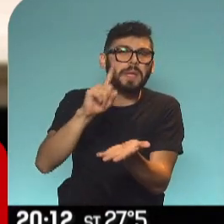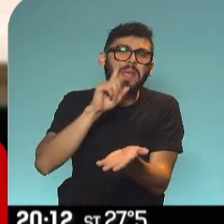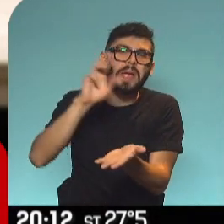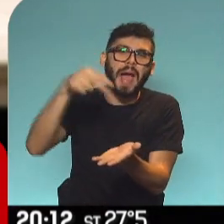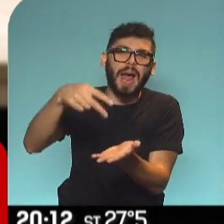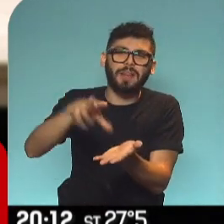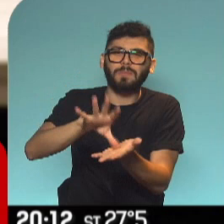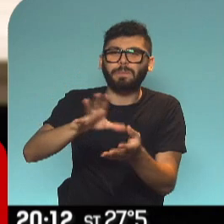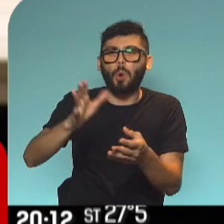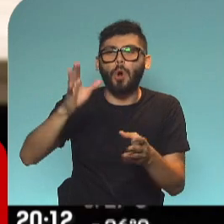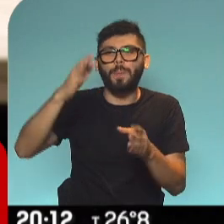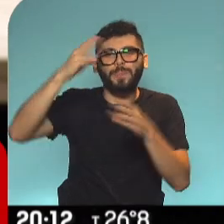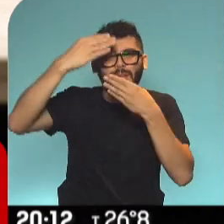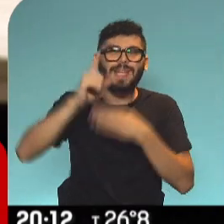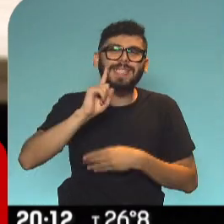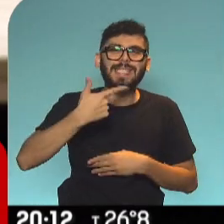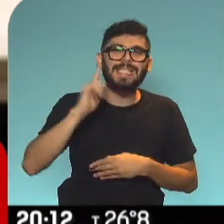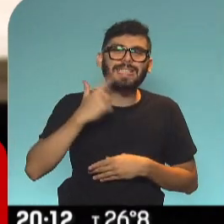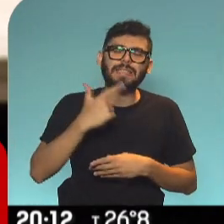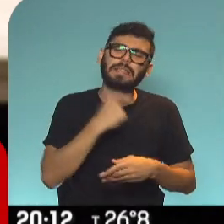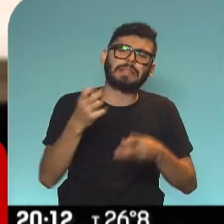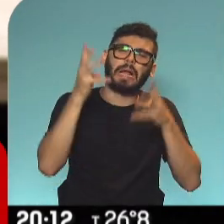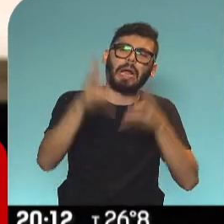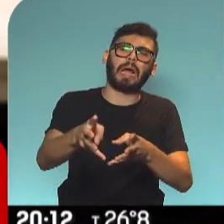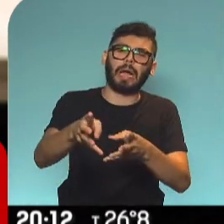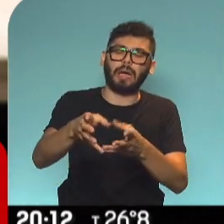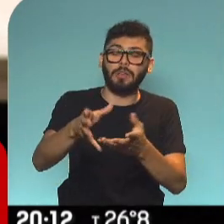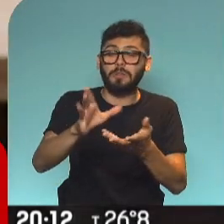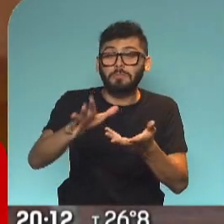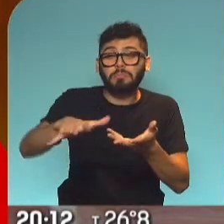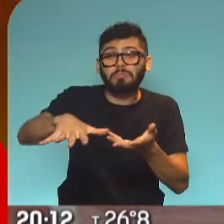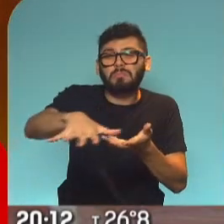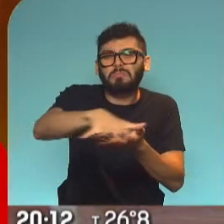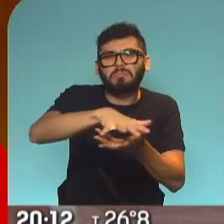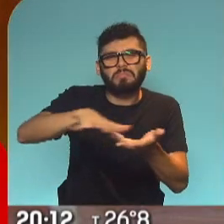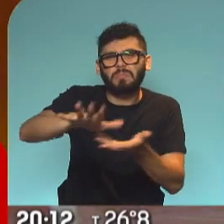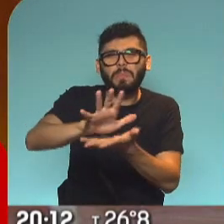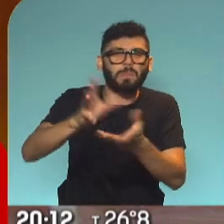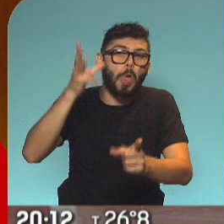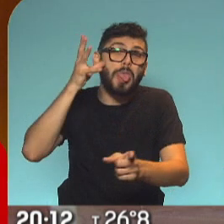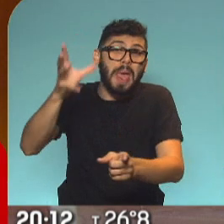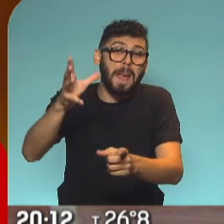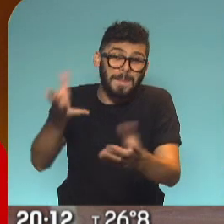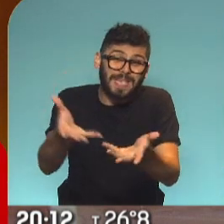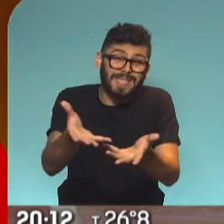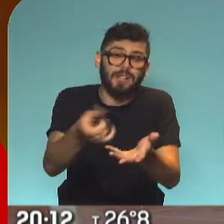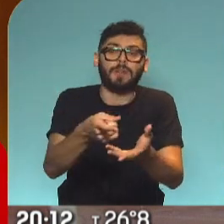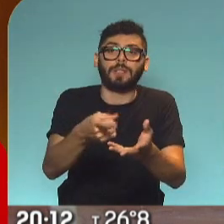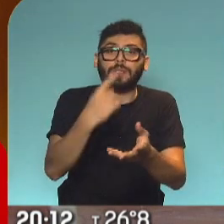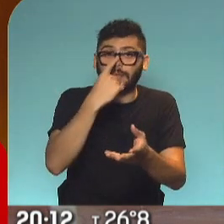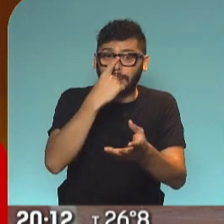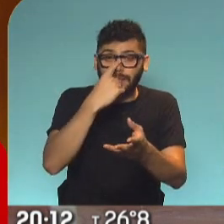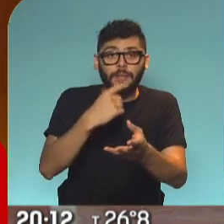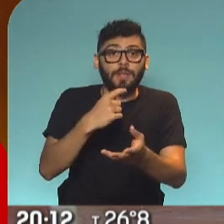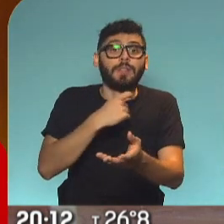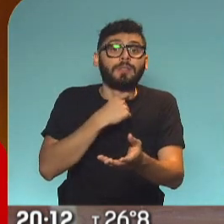al ISIS, que era un sunita muy radicalizado, ¿no? Y se lo